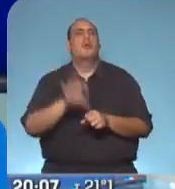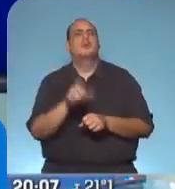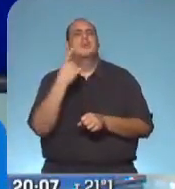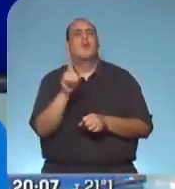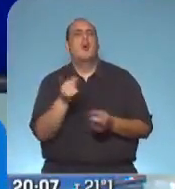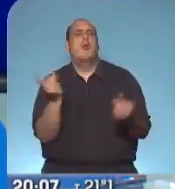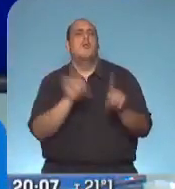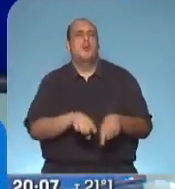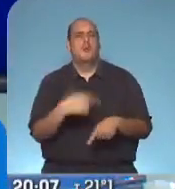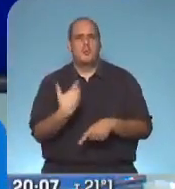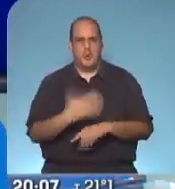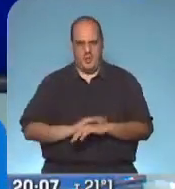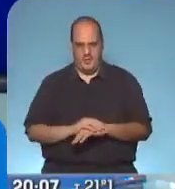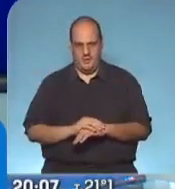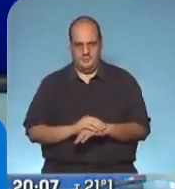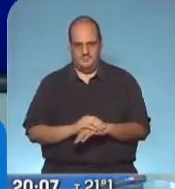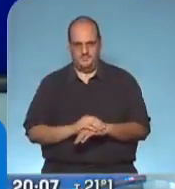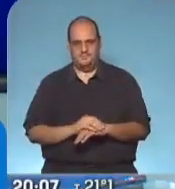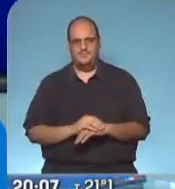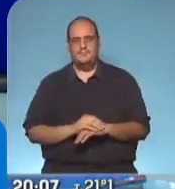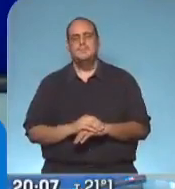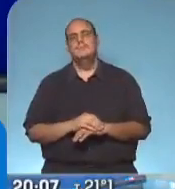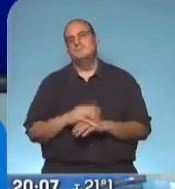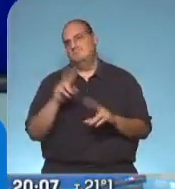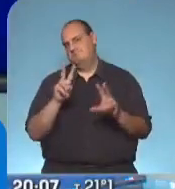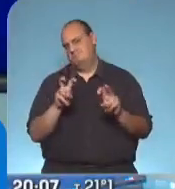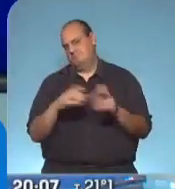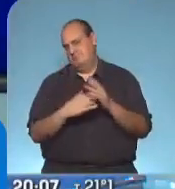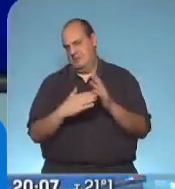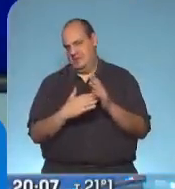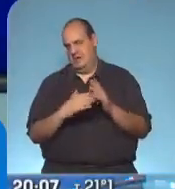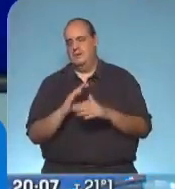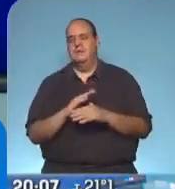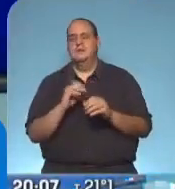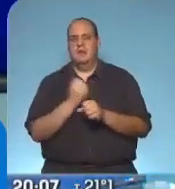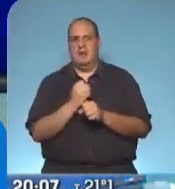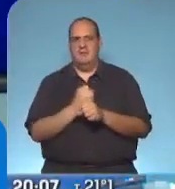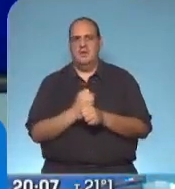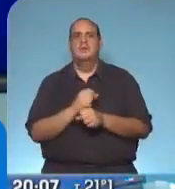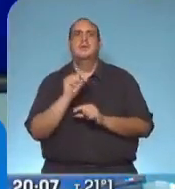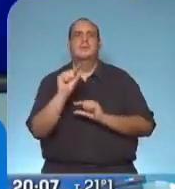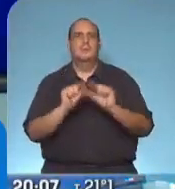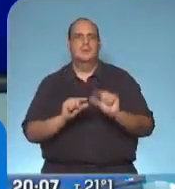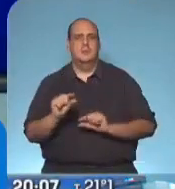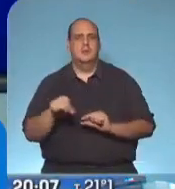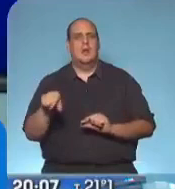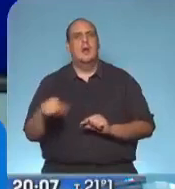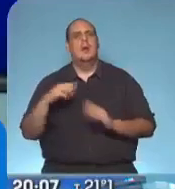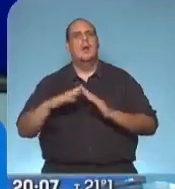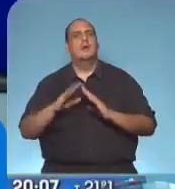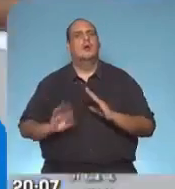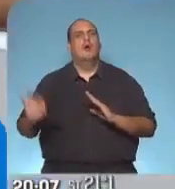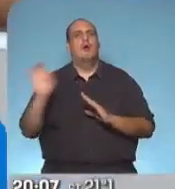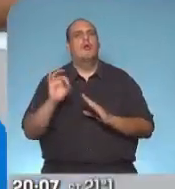provincias se van a empezar a liberar por rubros. Pero vamos por partes, vamos primero por el balance en Quinta Olivos hasta